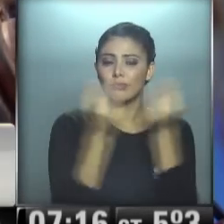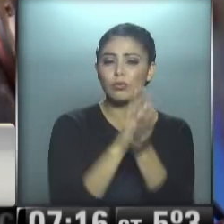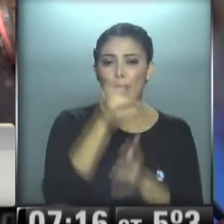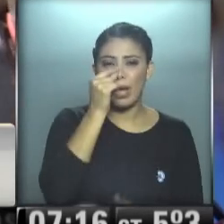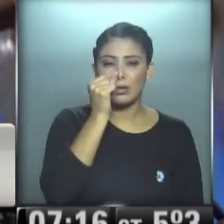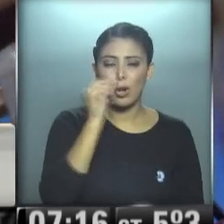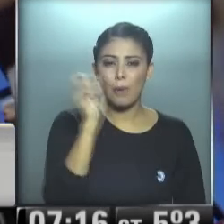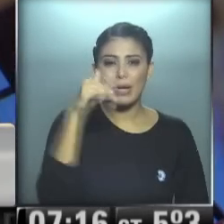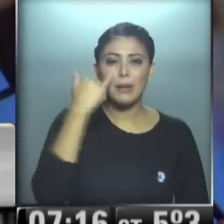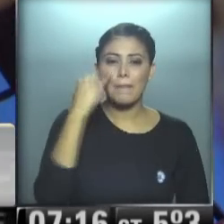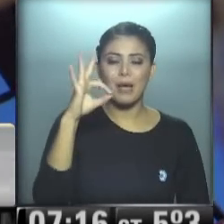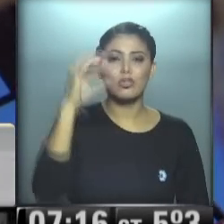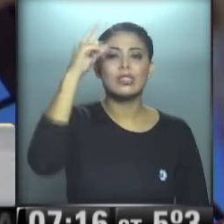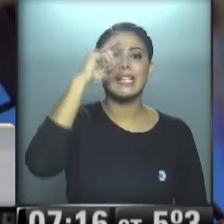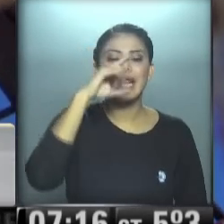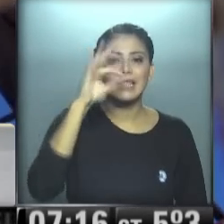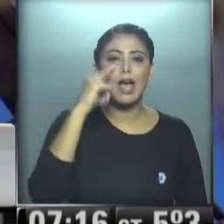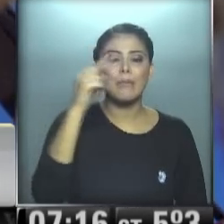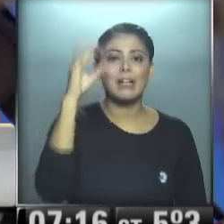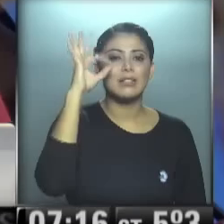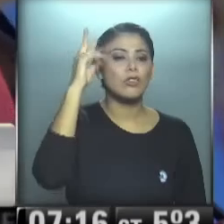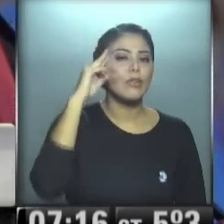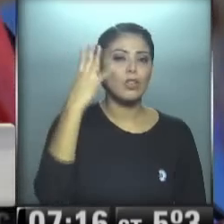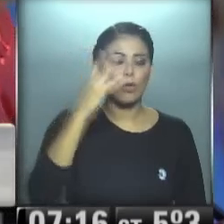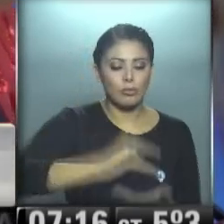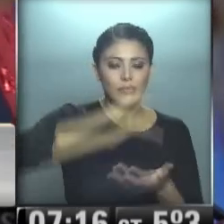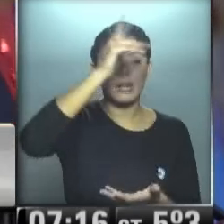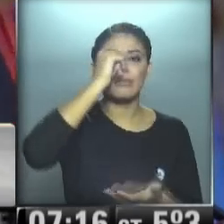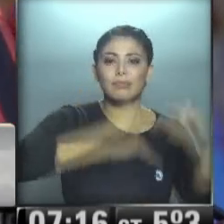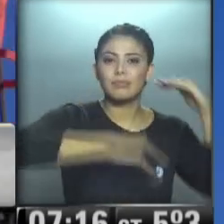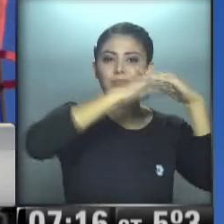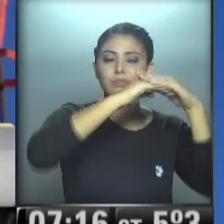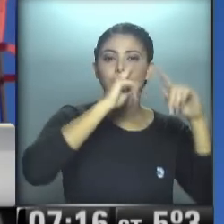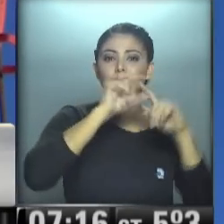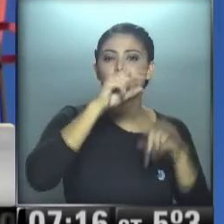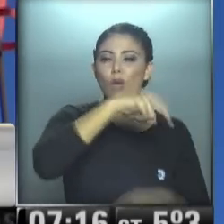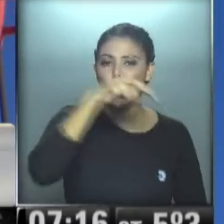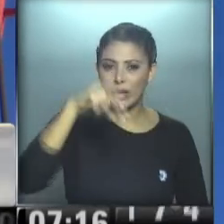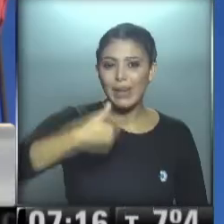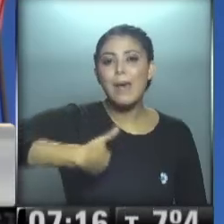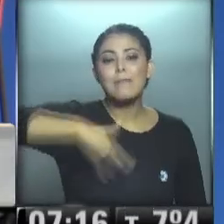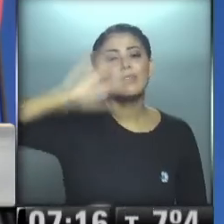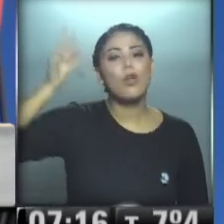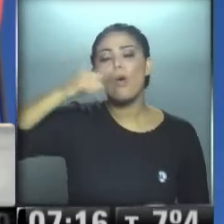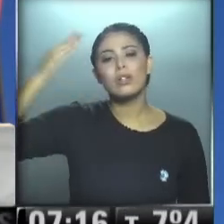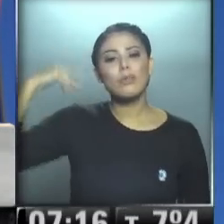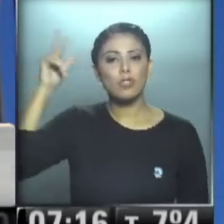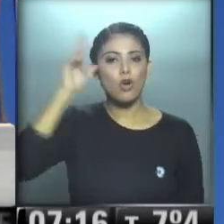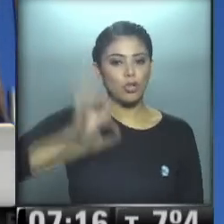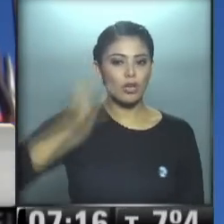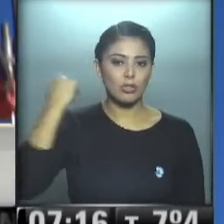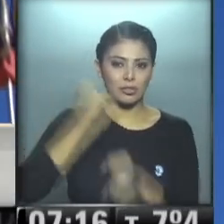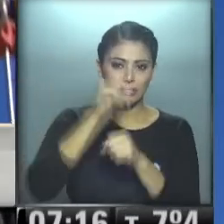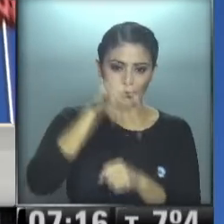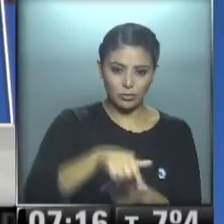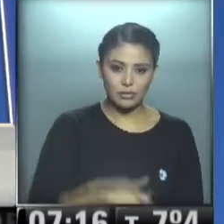mayo alcanzó los 70.094 barriles de petróleo en la provincia de Neuquén, el nivel más alto de los últimos